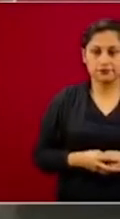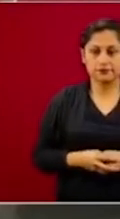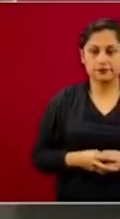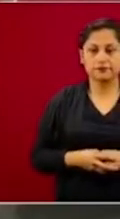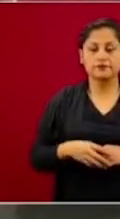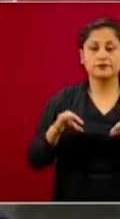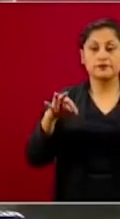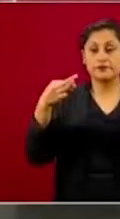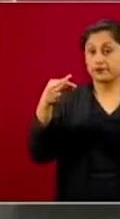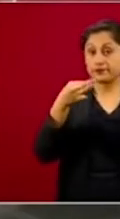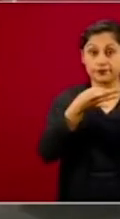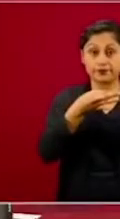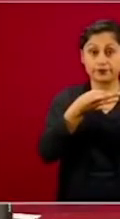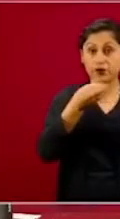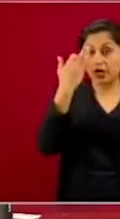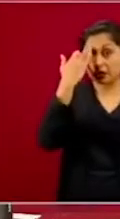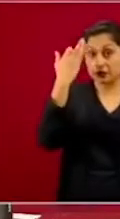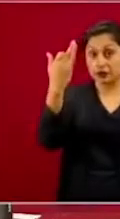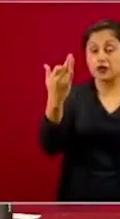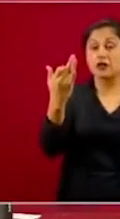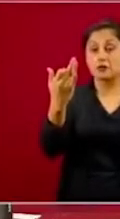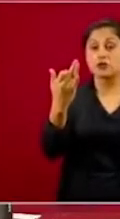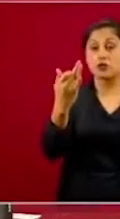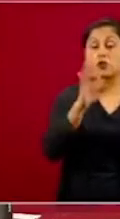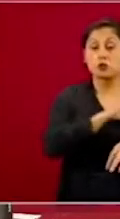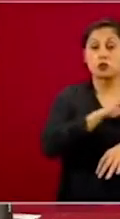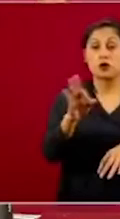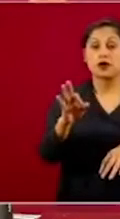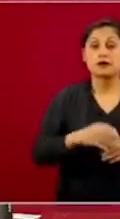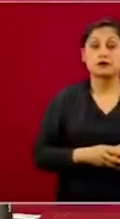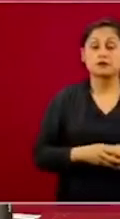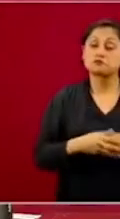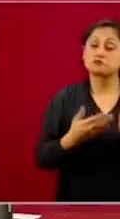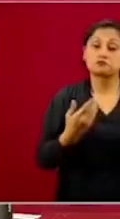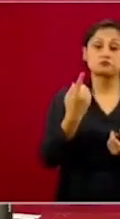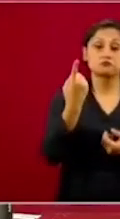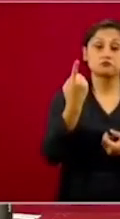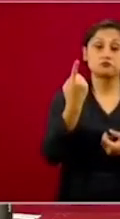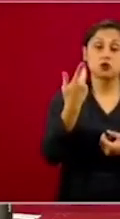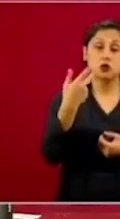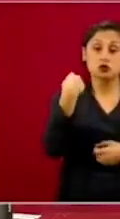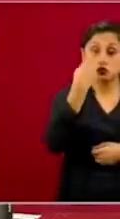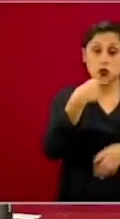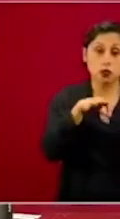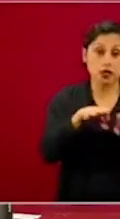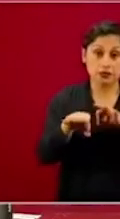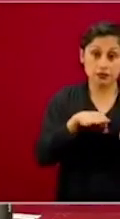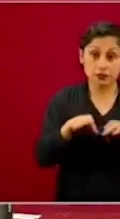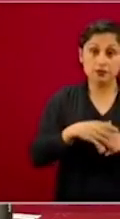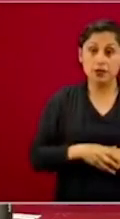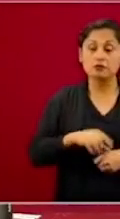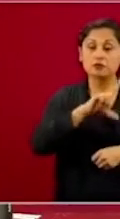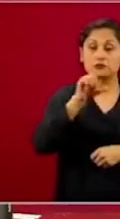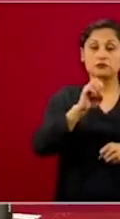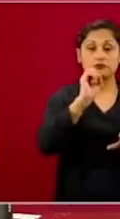Caducan, estos generalmente pueden durar en un uso continuo una jornada de trabajo y estos se deben desechar en un sitio